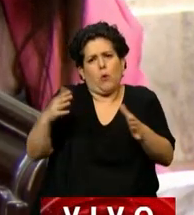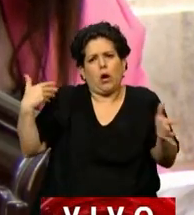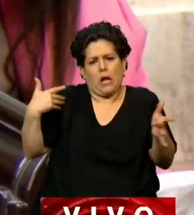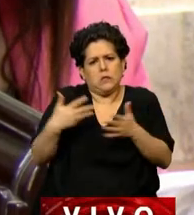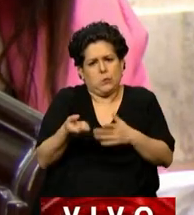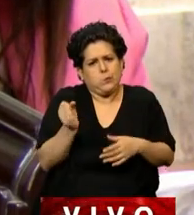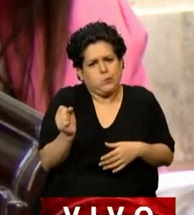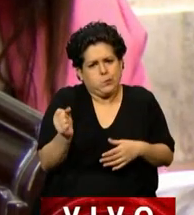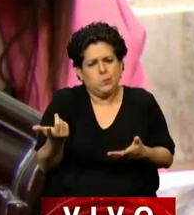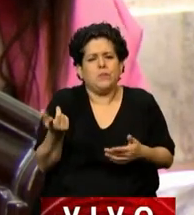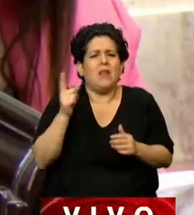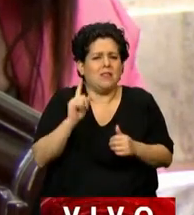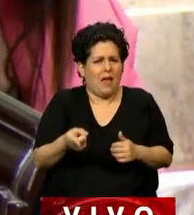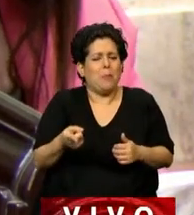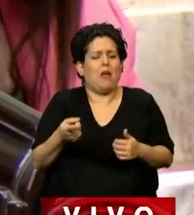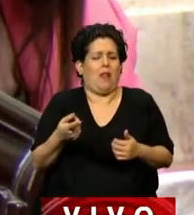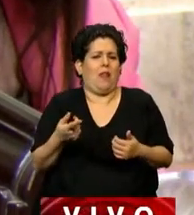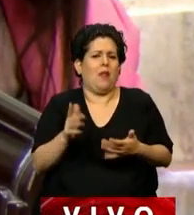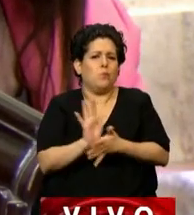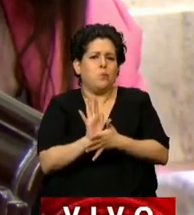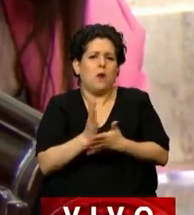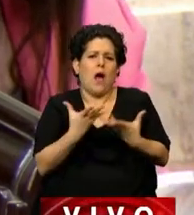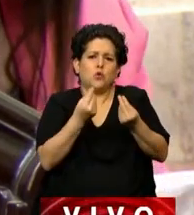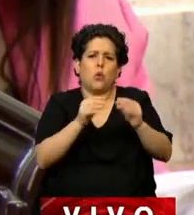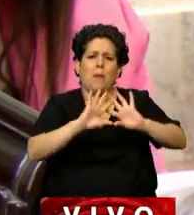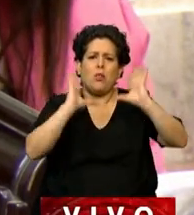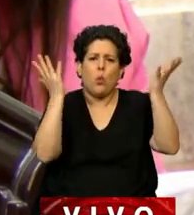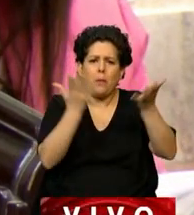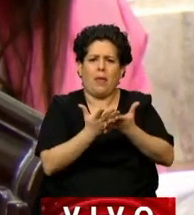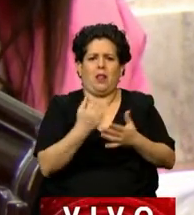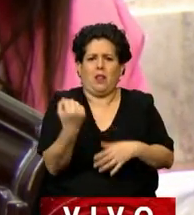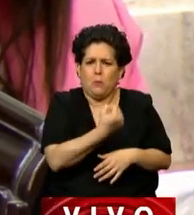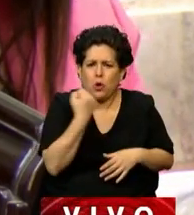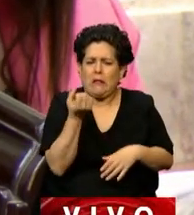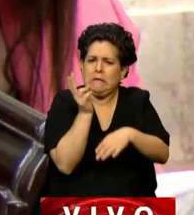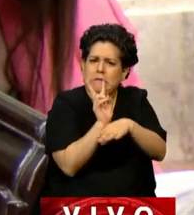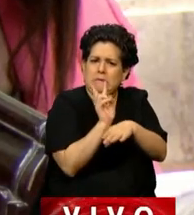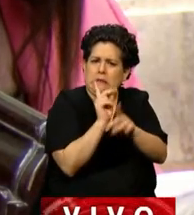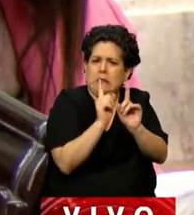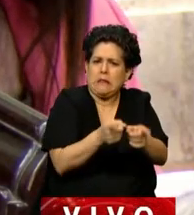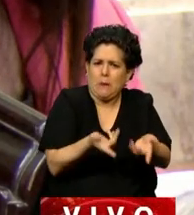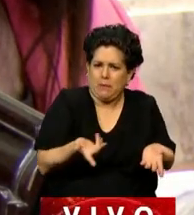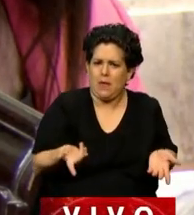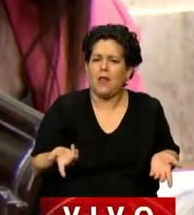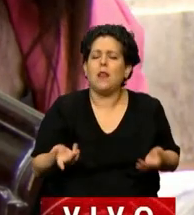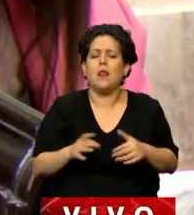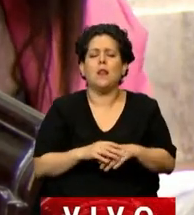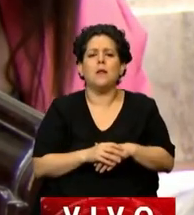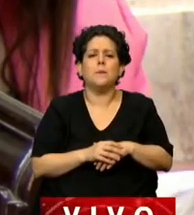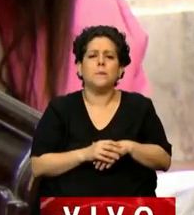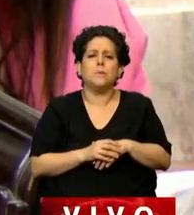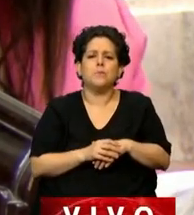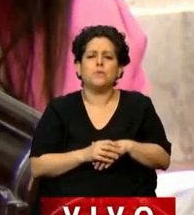Aportaríamos enormemente al medio ambiente, algo que es fundamental y central en estos tiempos. Tendríamos la oportunidad de generar